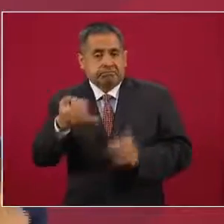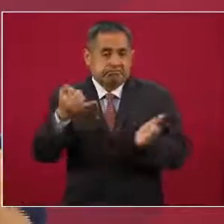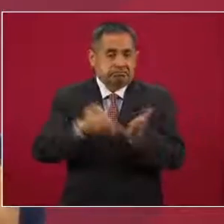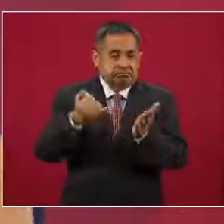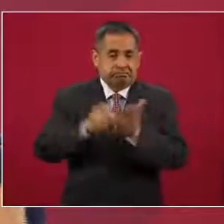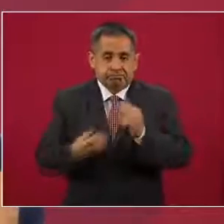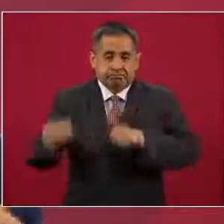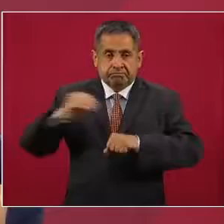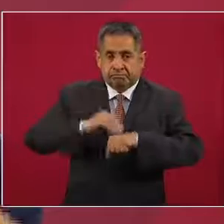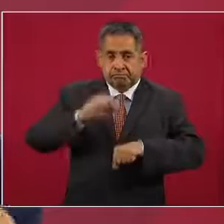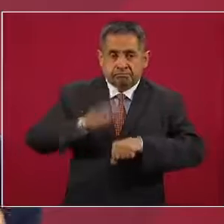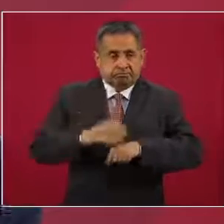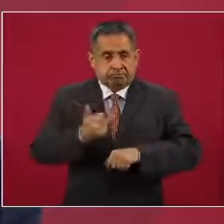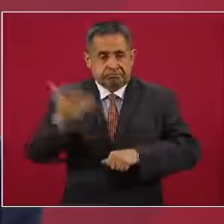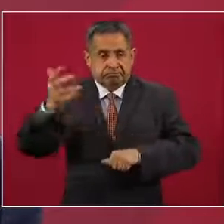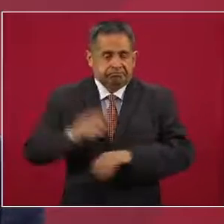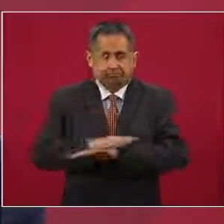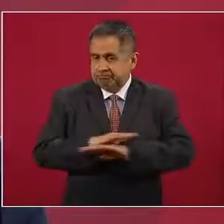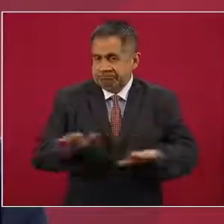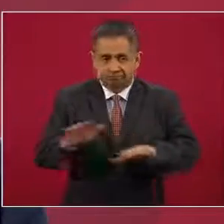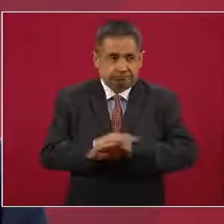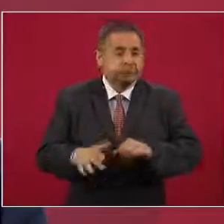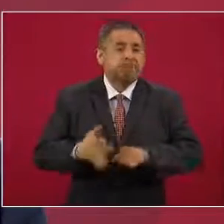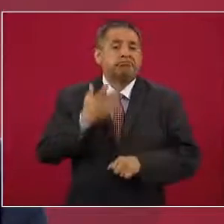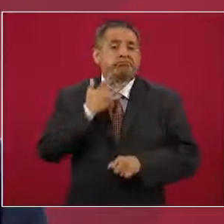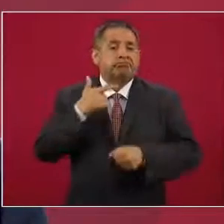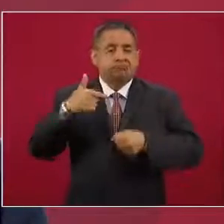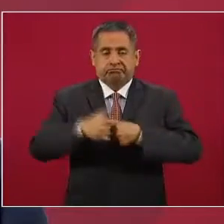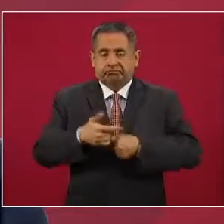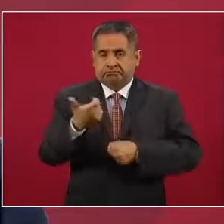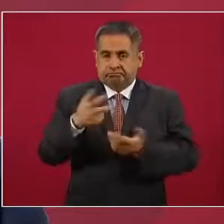sin aumento en el precio de los energéticos.